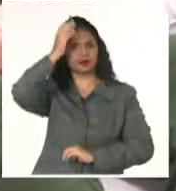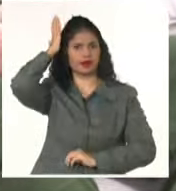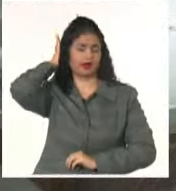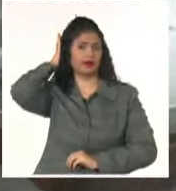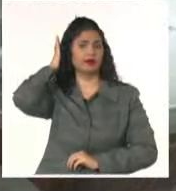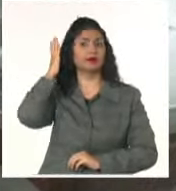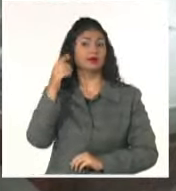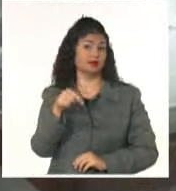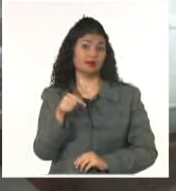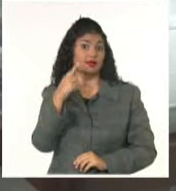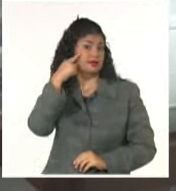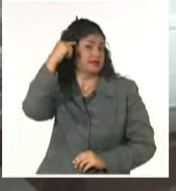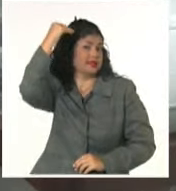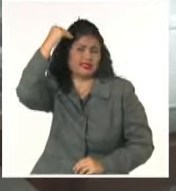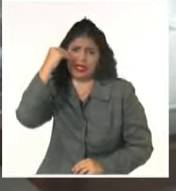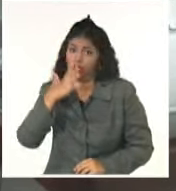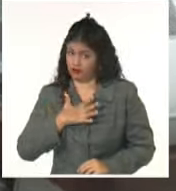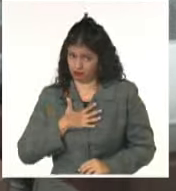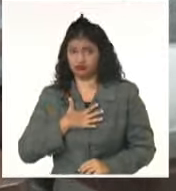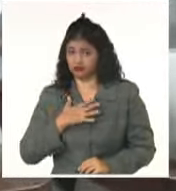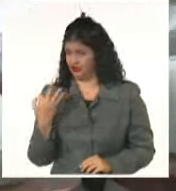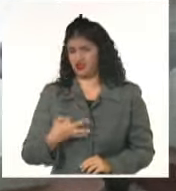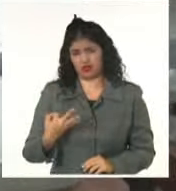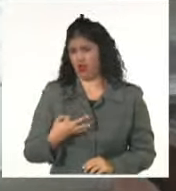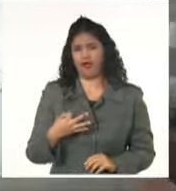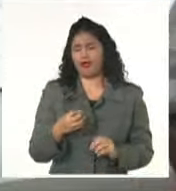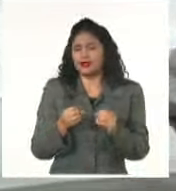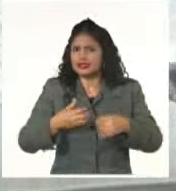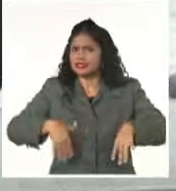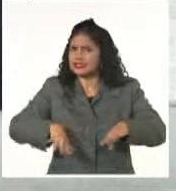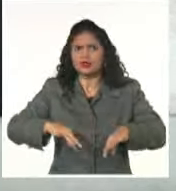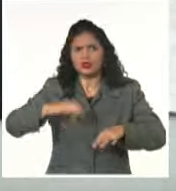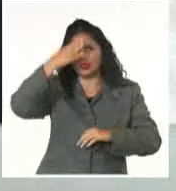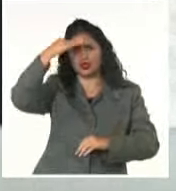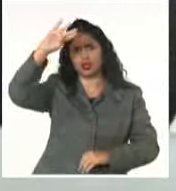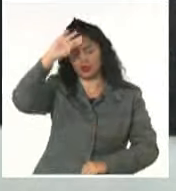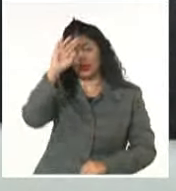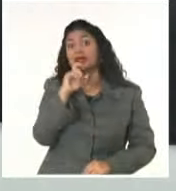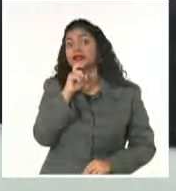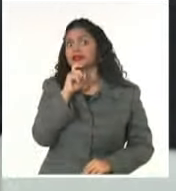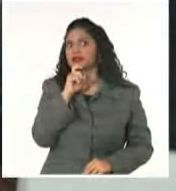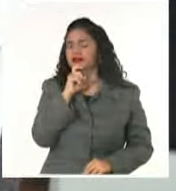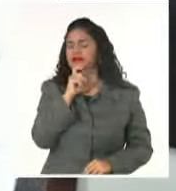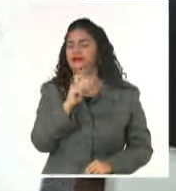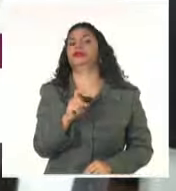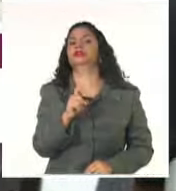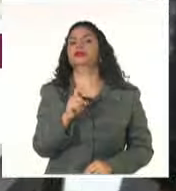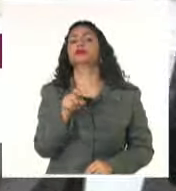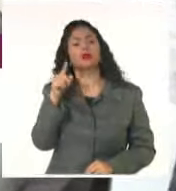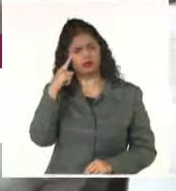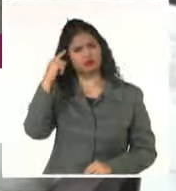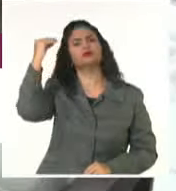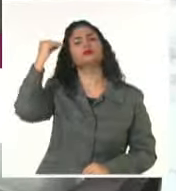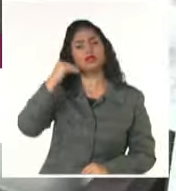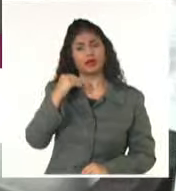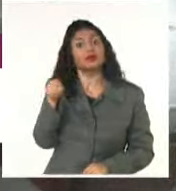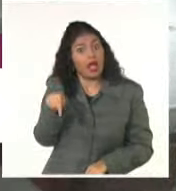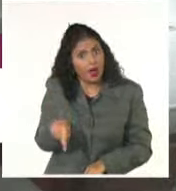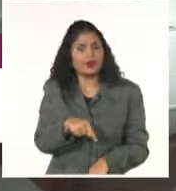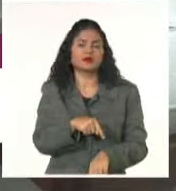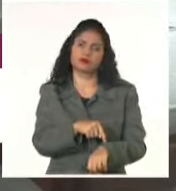está consciente de las situaciones y desafíos que Cuba enfrenta en estos